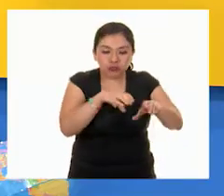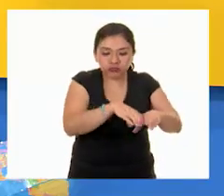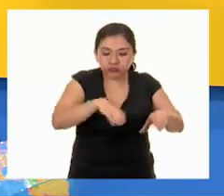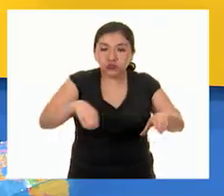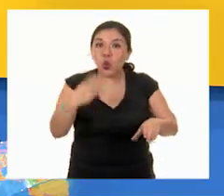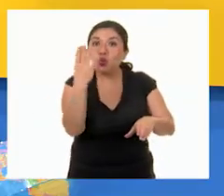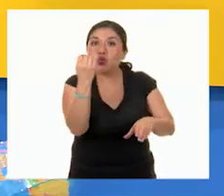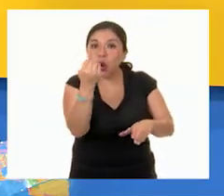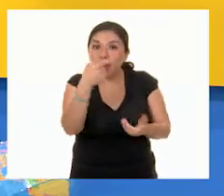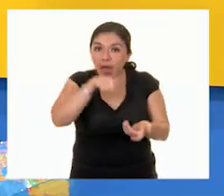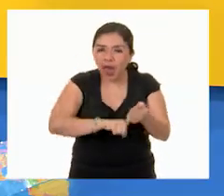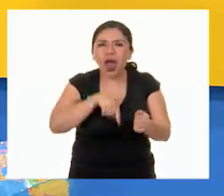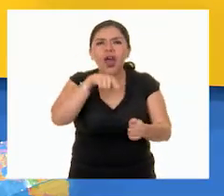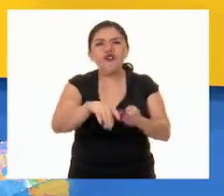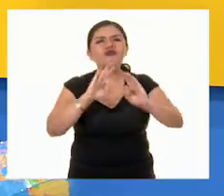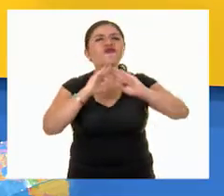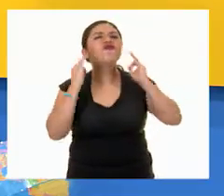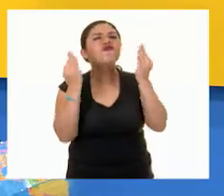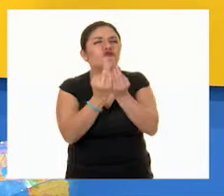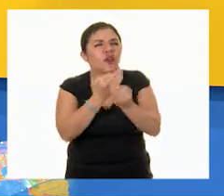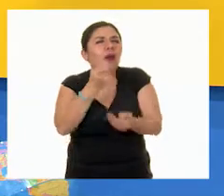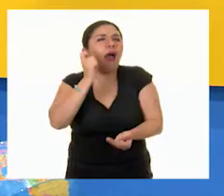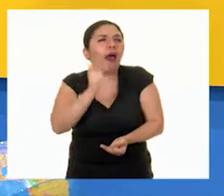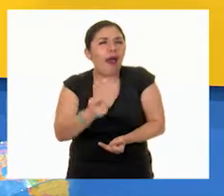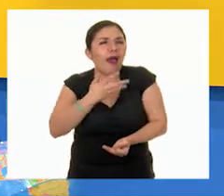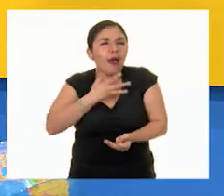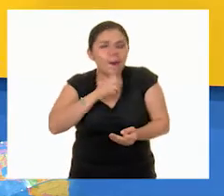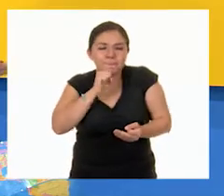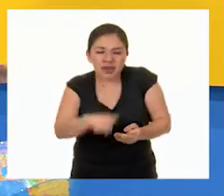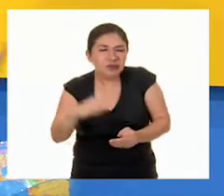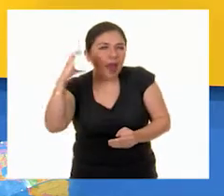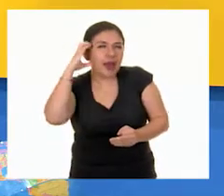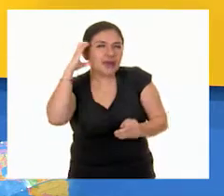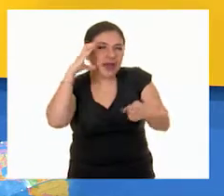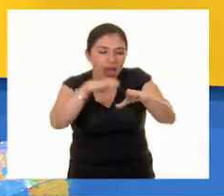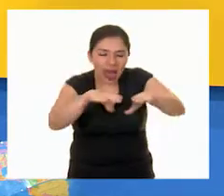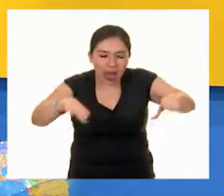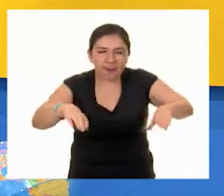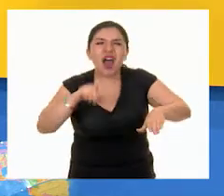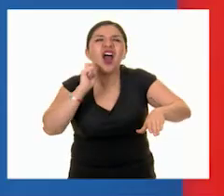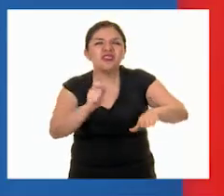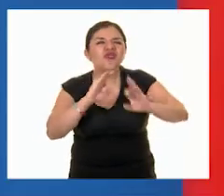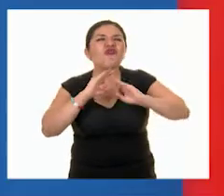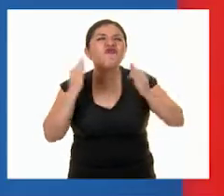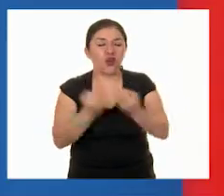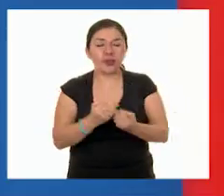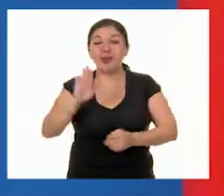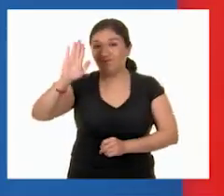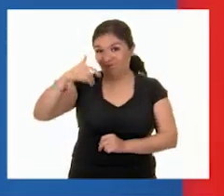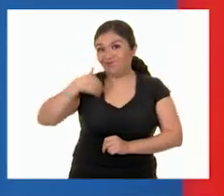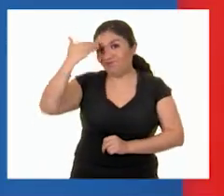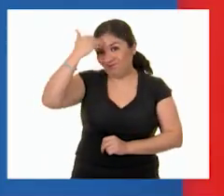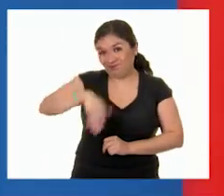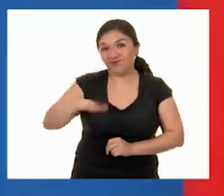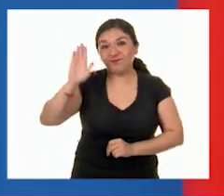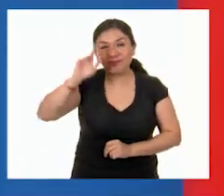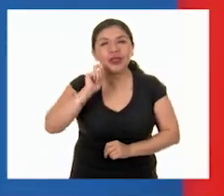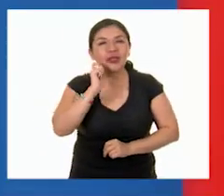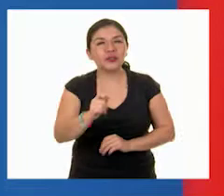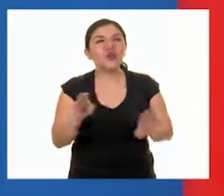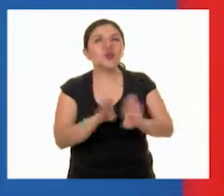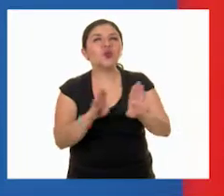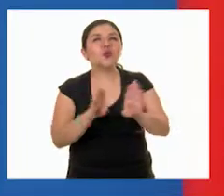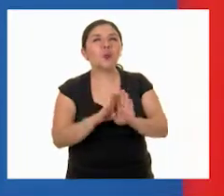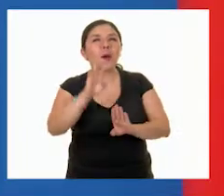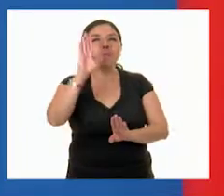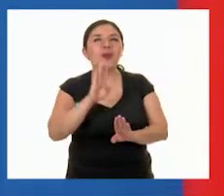forma de cuerpo geométrico tiene esa cama de cubos? Ay, yo lo sé, yo lo sé, yo lo sé. Tiene forma